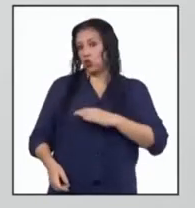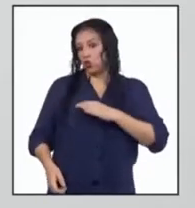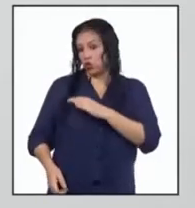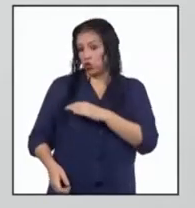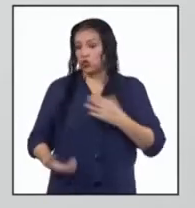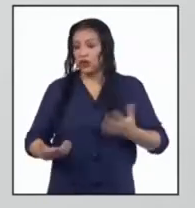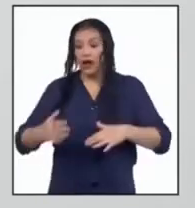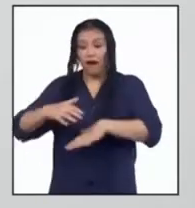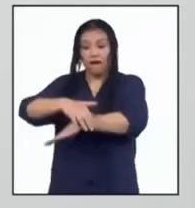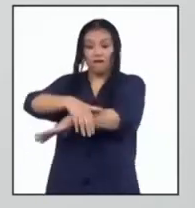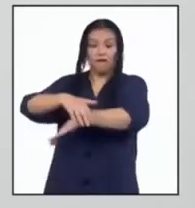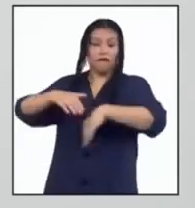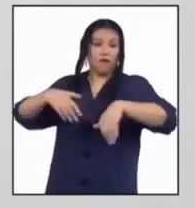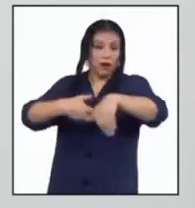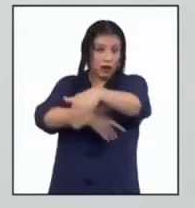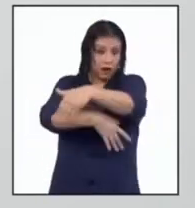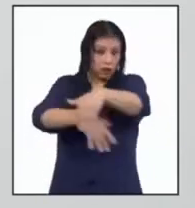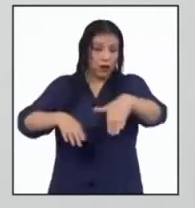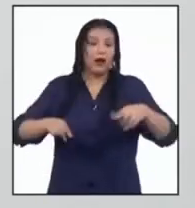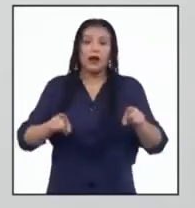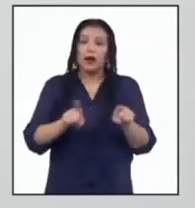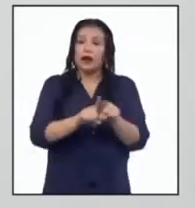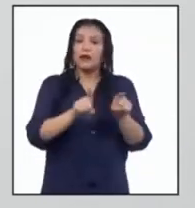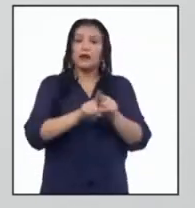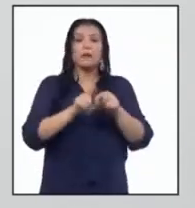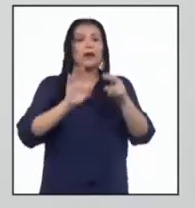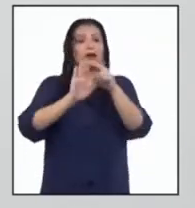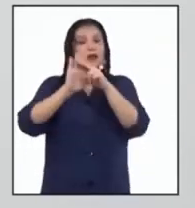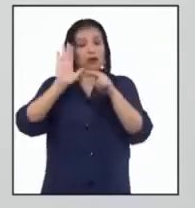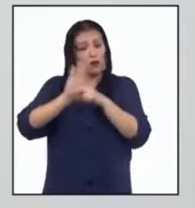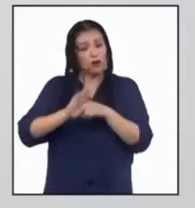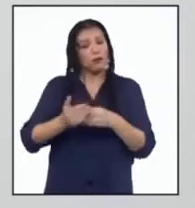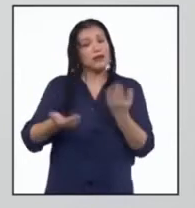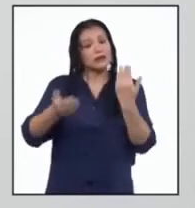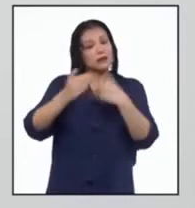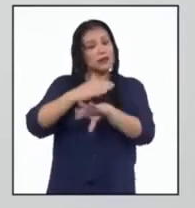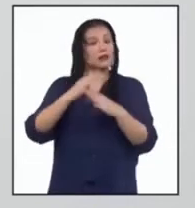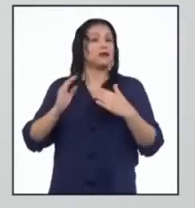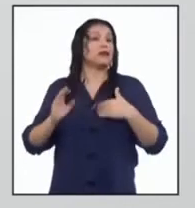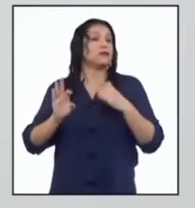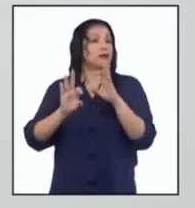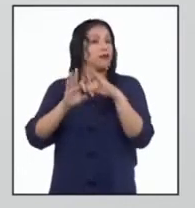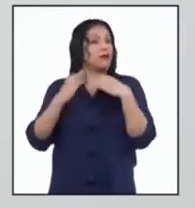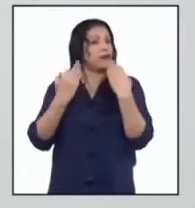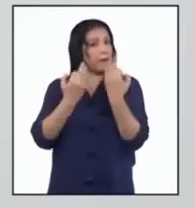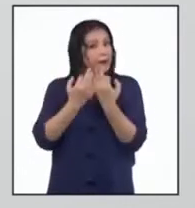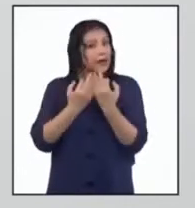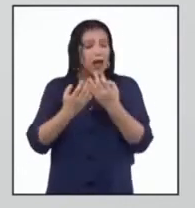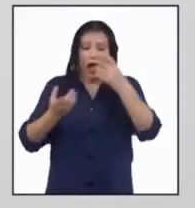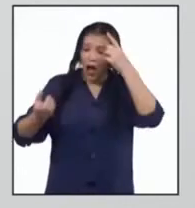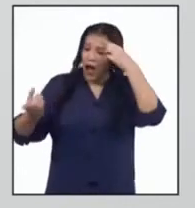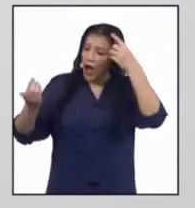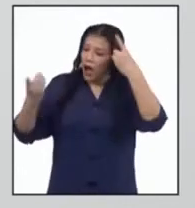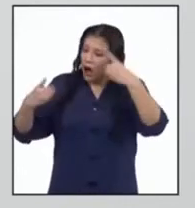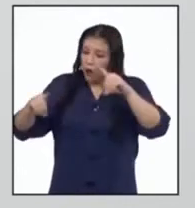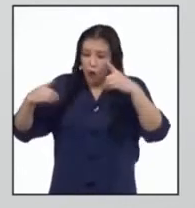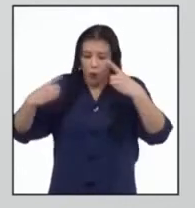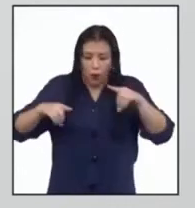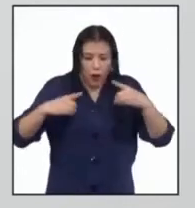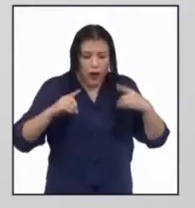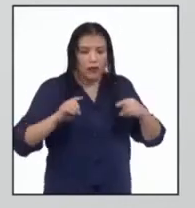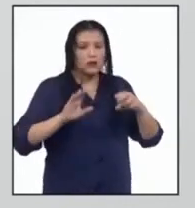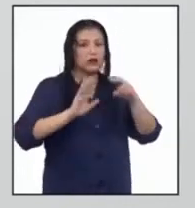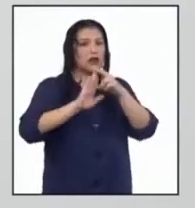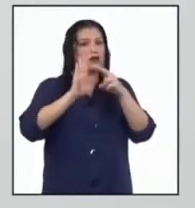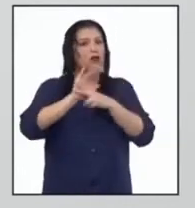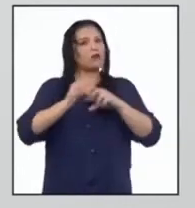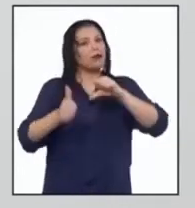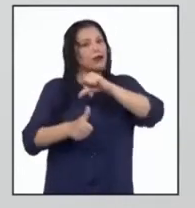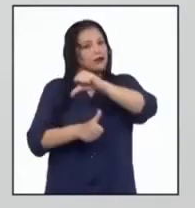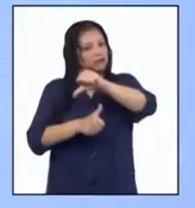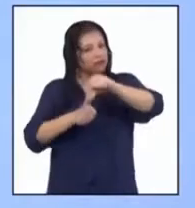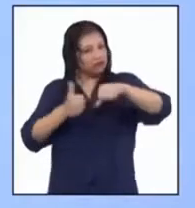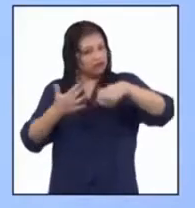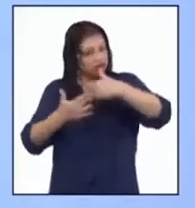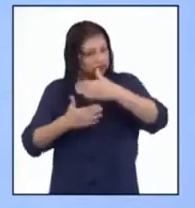espacio público y también en nuestras familias. Consensuamos nuestras normas de